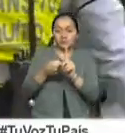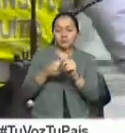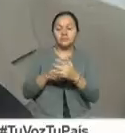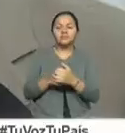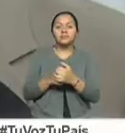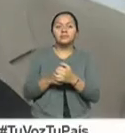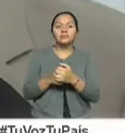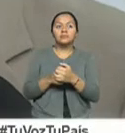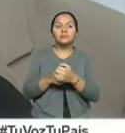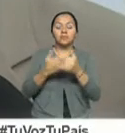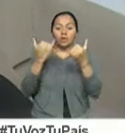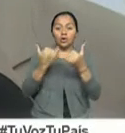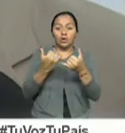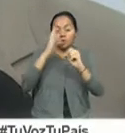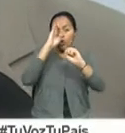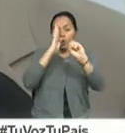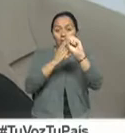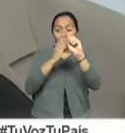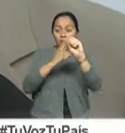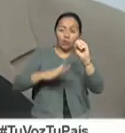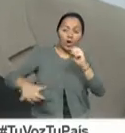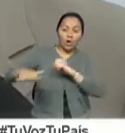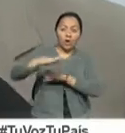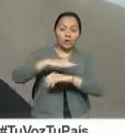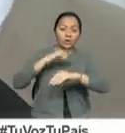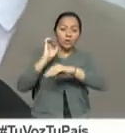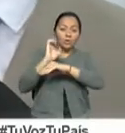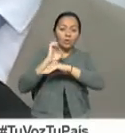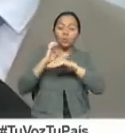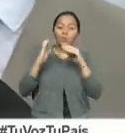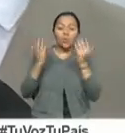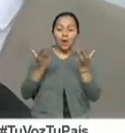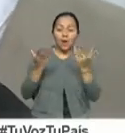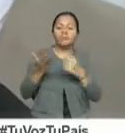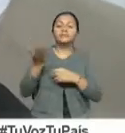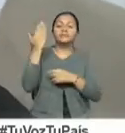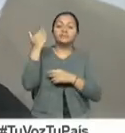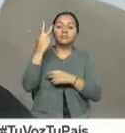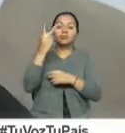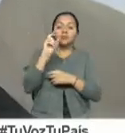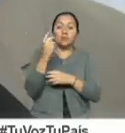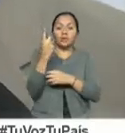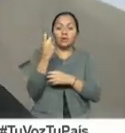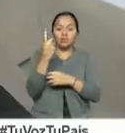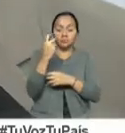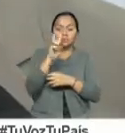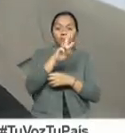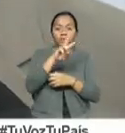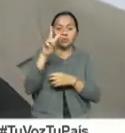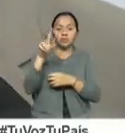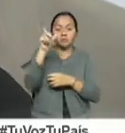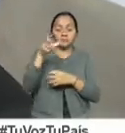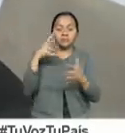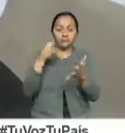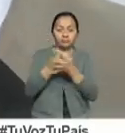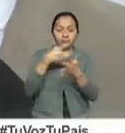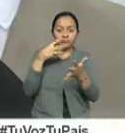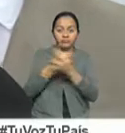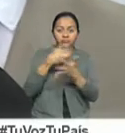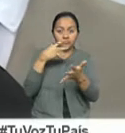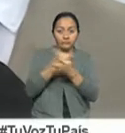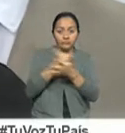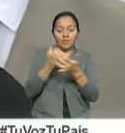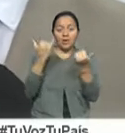que tenemos como país es reducir, en el año 2011 teníamos 22 fallecidos por cada 100.000 habitantes, el objetivo